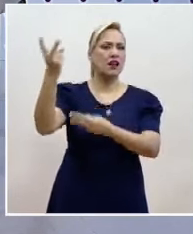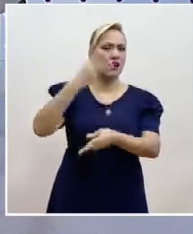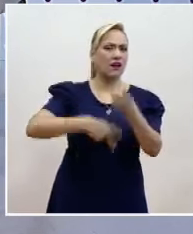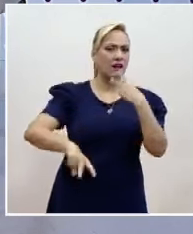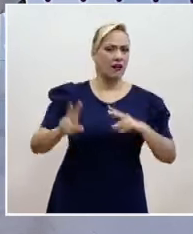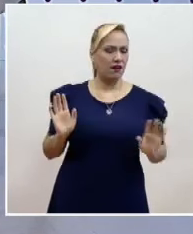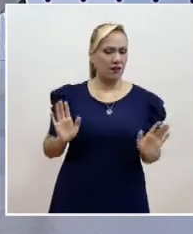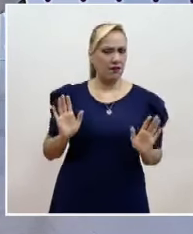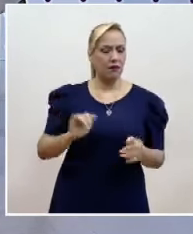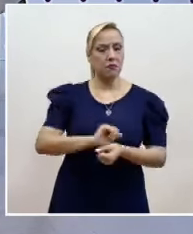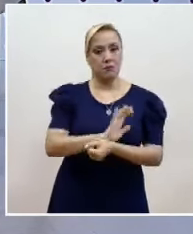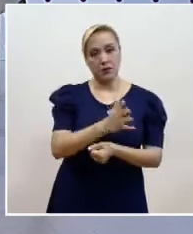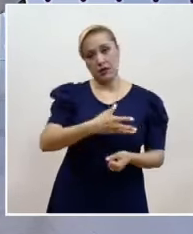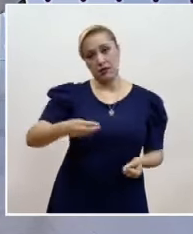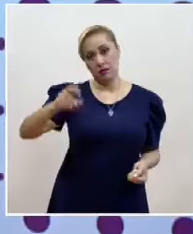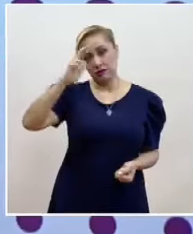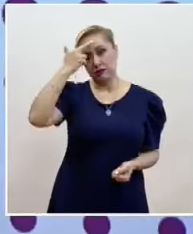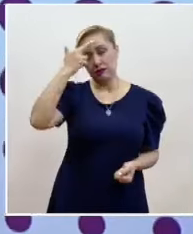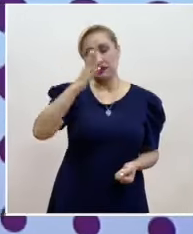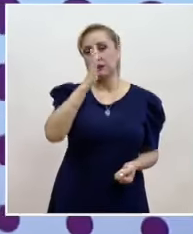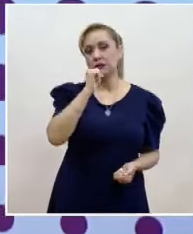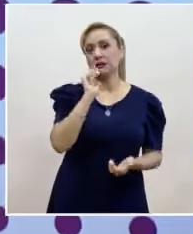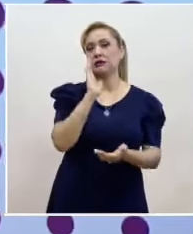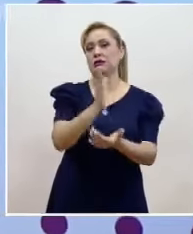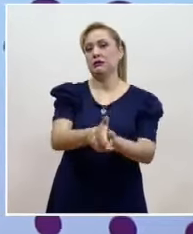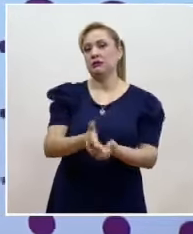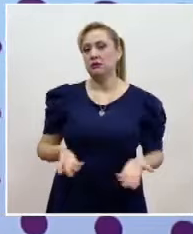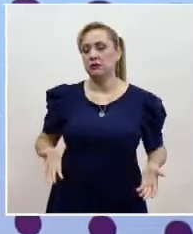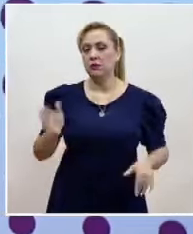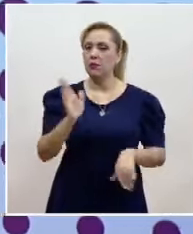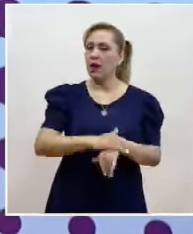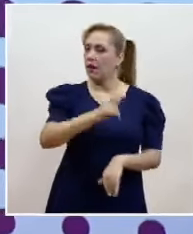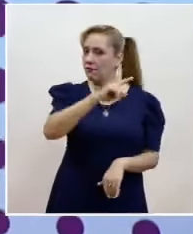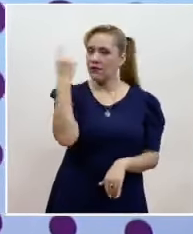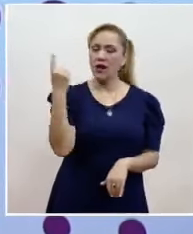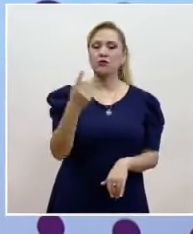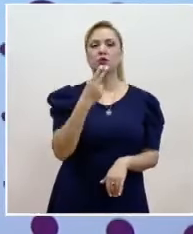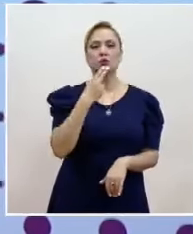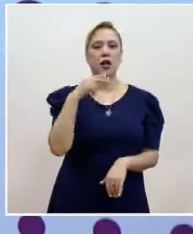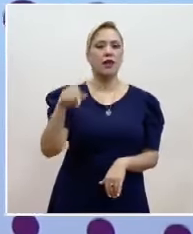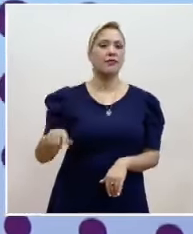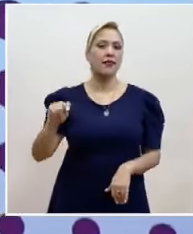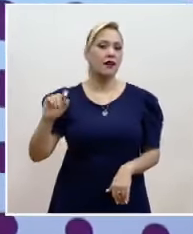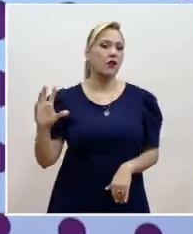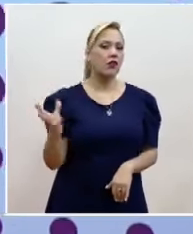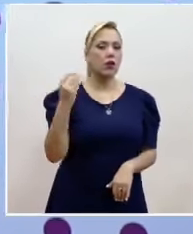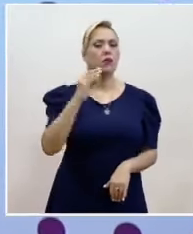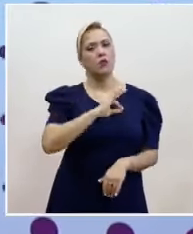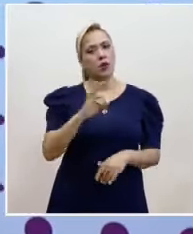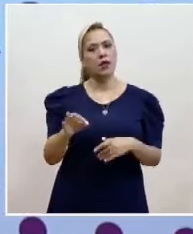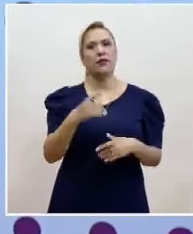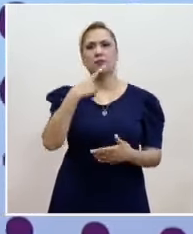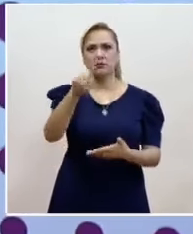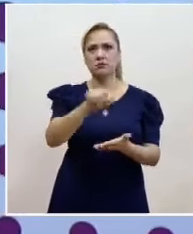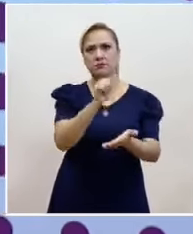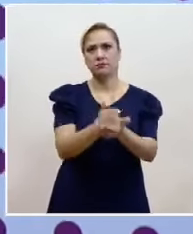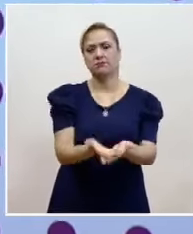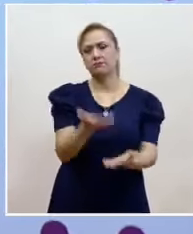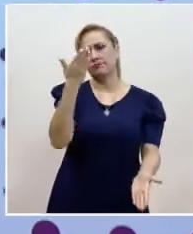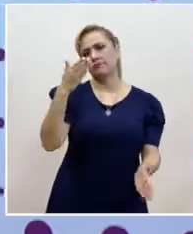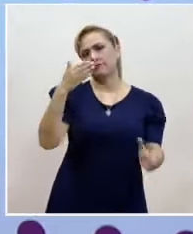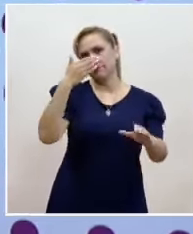a tribunales y demás, ir a litigar el asunto, era facilitar, ¿no? Utilizar las tecnologías para presentar una